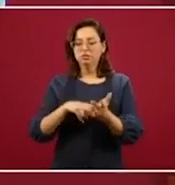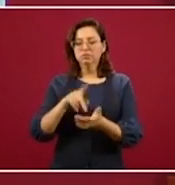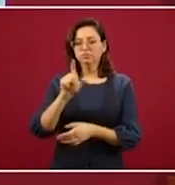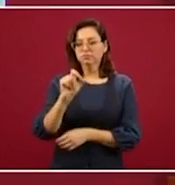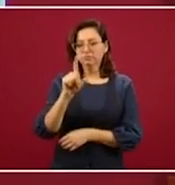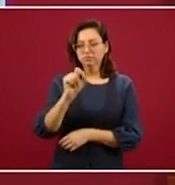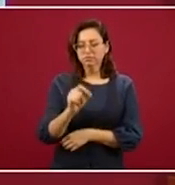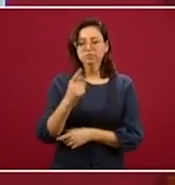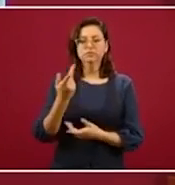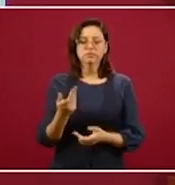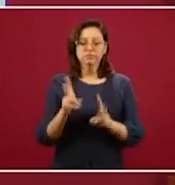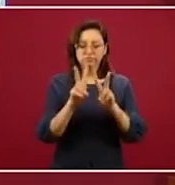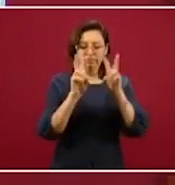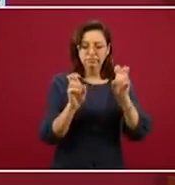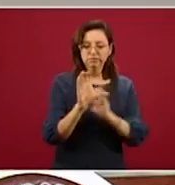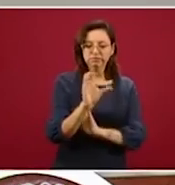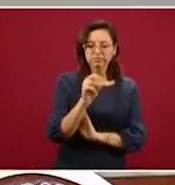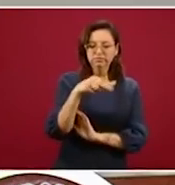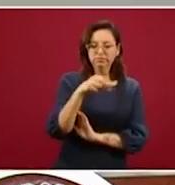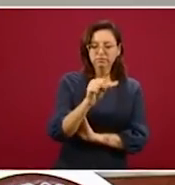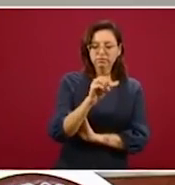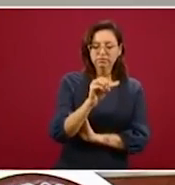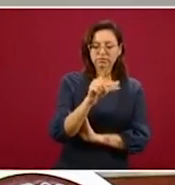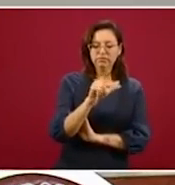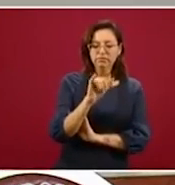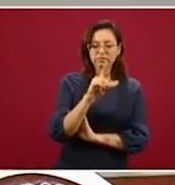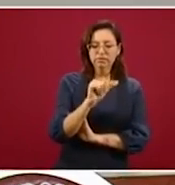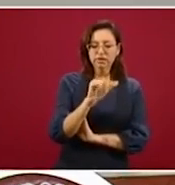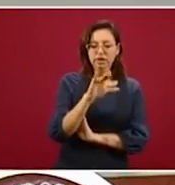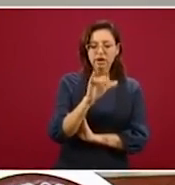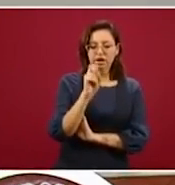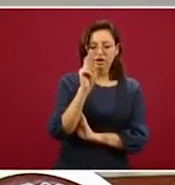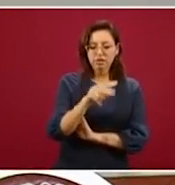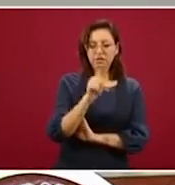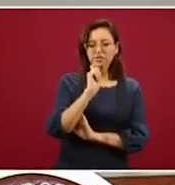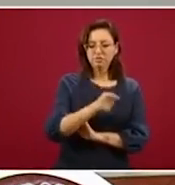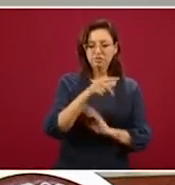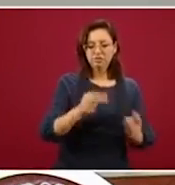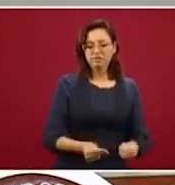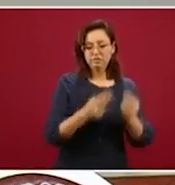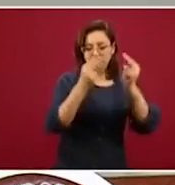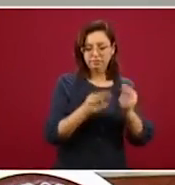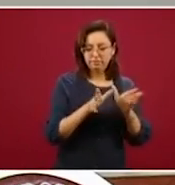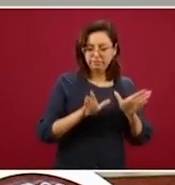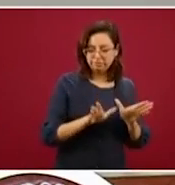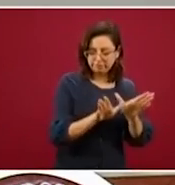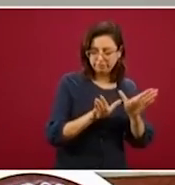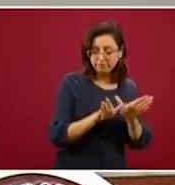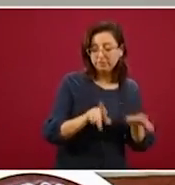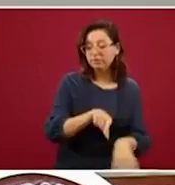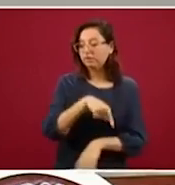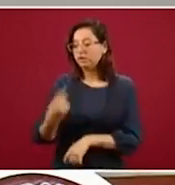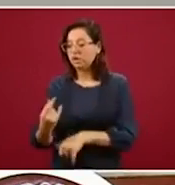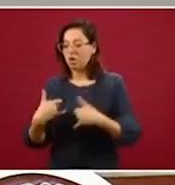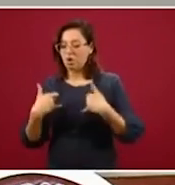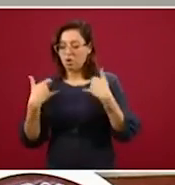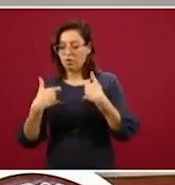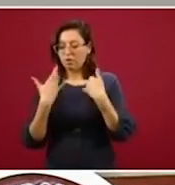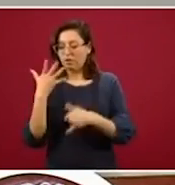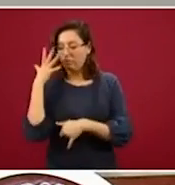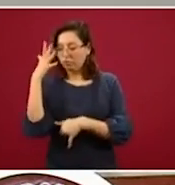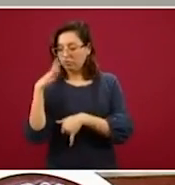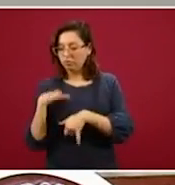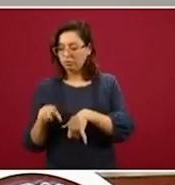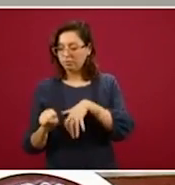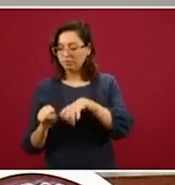cómo fortalecer ese pequeño negocio, y con la modalidad jóvenes construyendo el futuro. Lo que estuvimos revisando con la Secretaría del